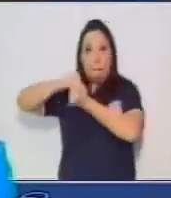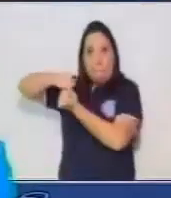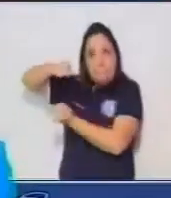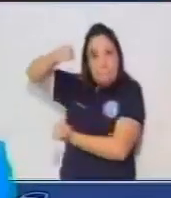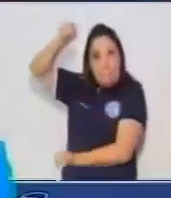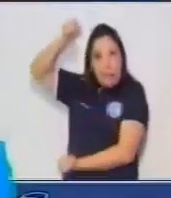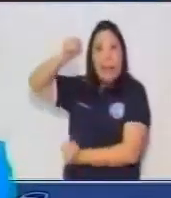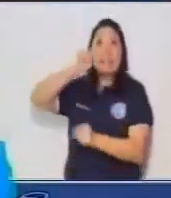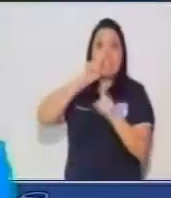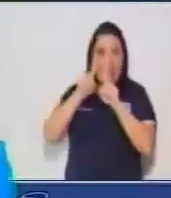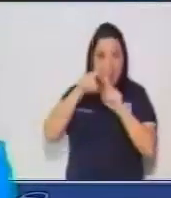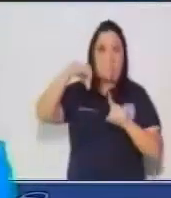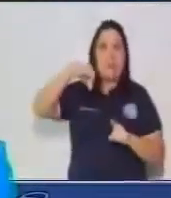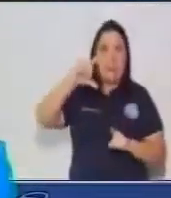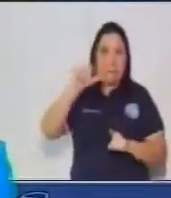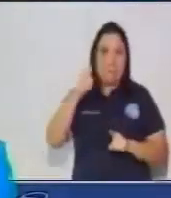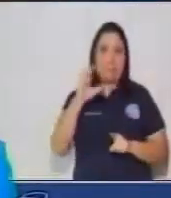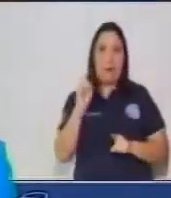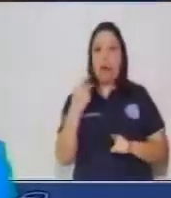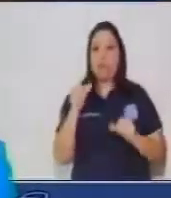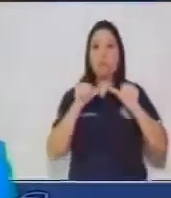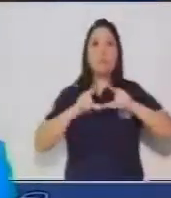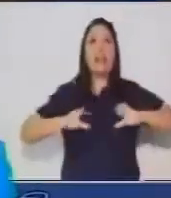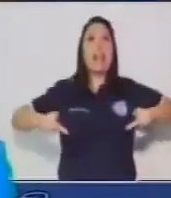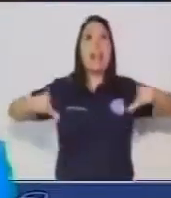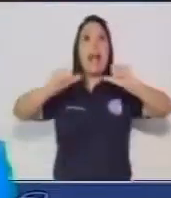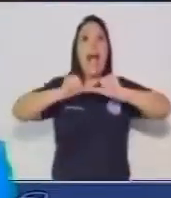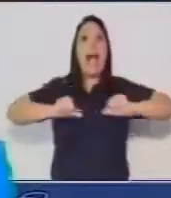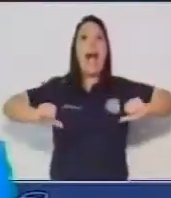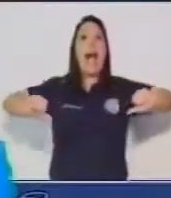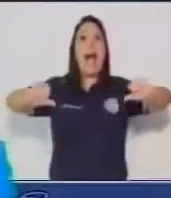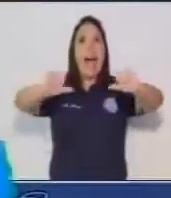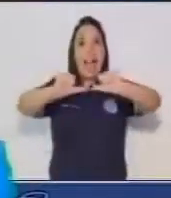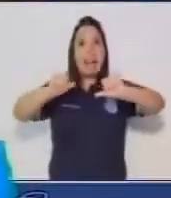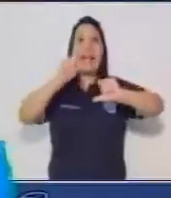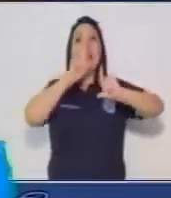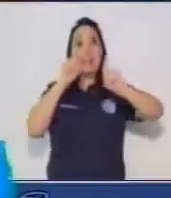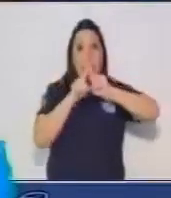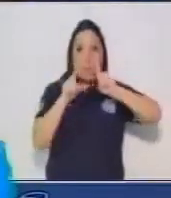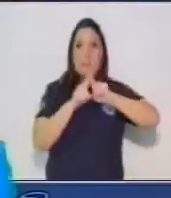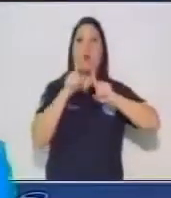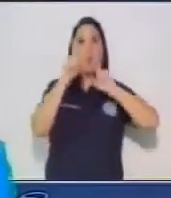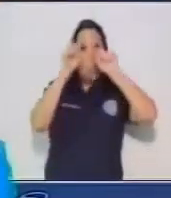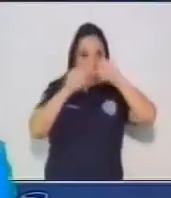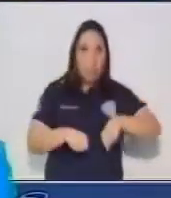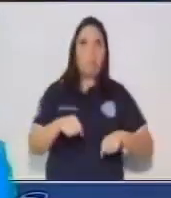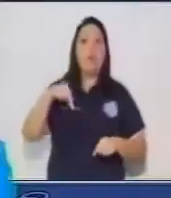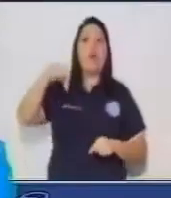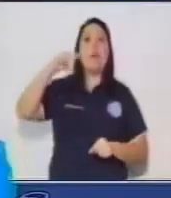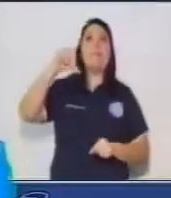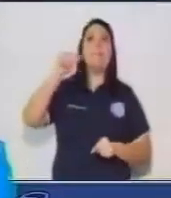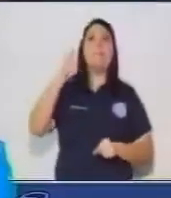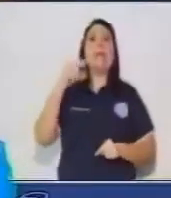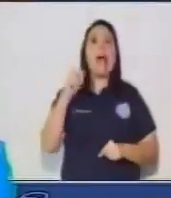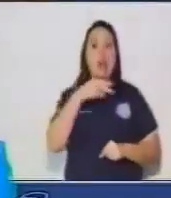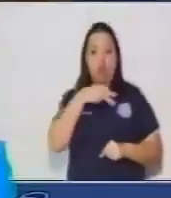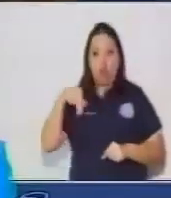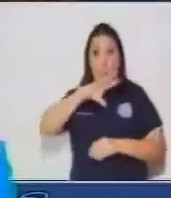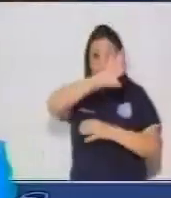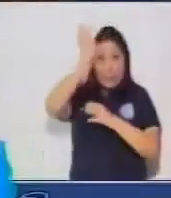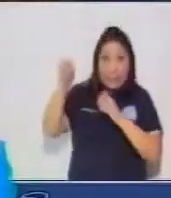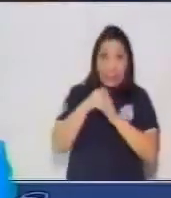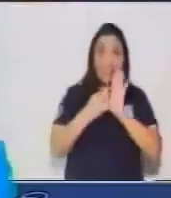plano, un área, ¿verdad?, que vemos delimitada, es un plano.